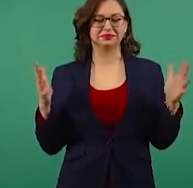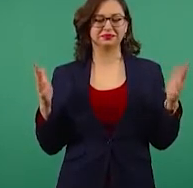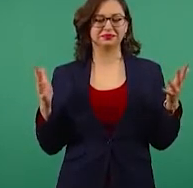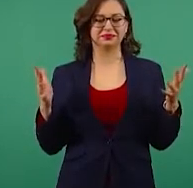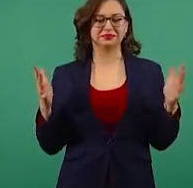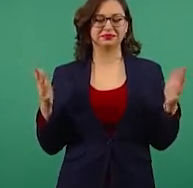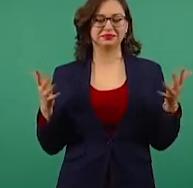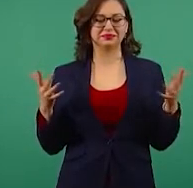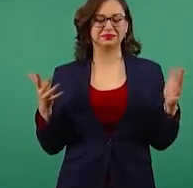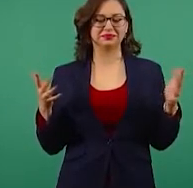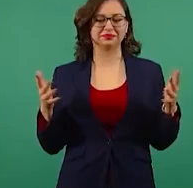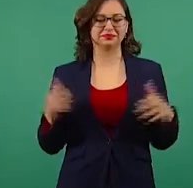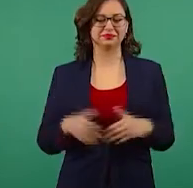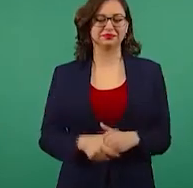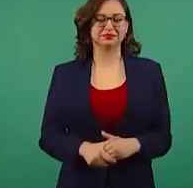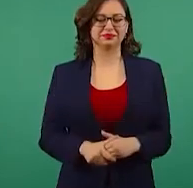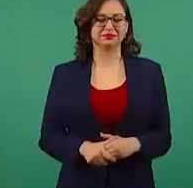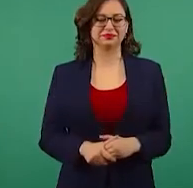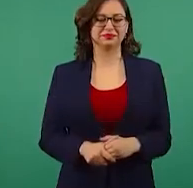gracias.